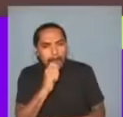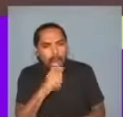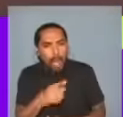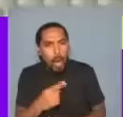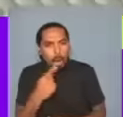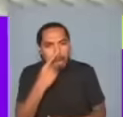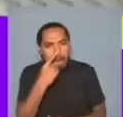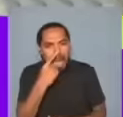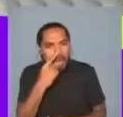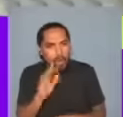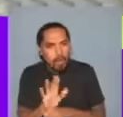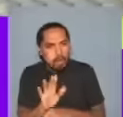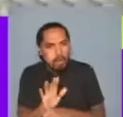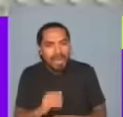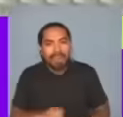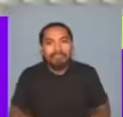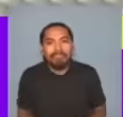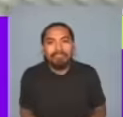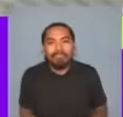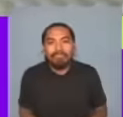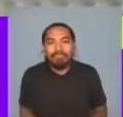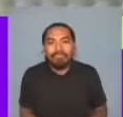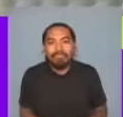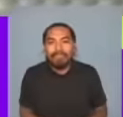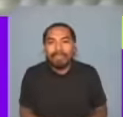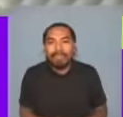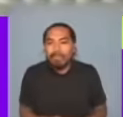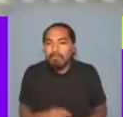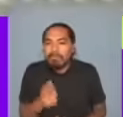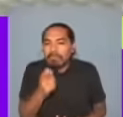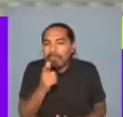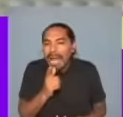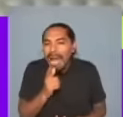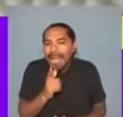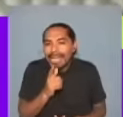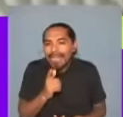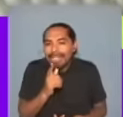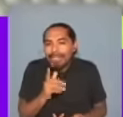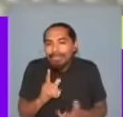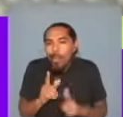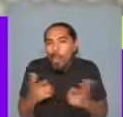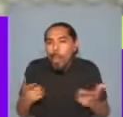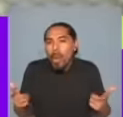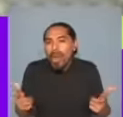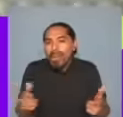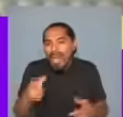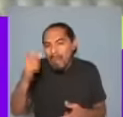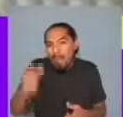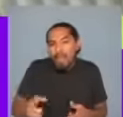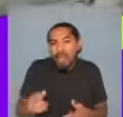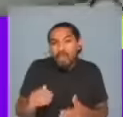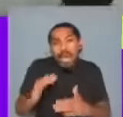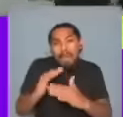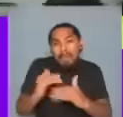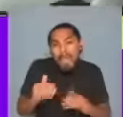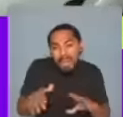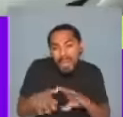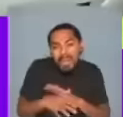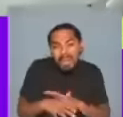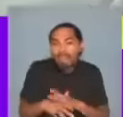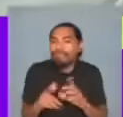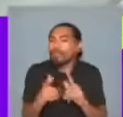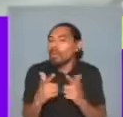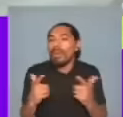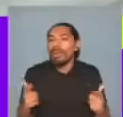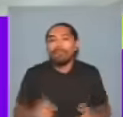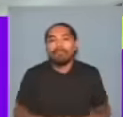que no va a haber nadie igual, ni en el OW8 ni en la provincia. Hoy justamente un colega me mandó una foto